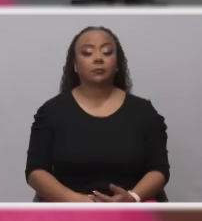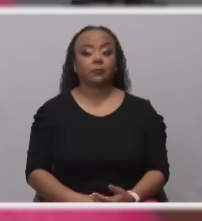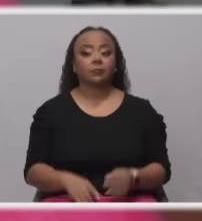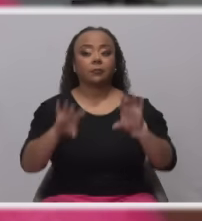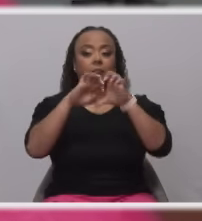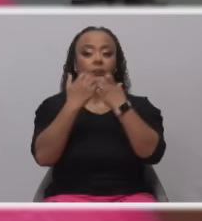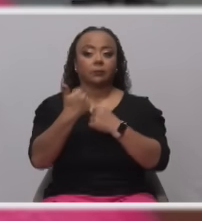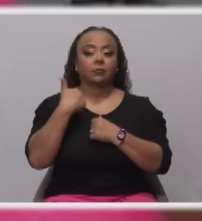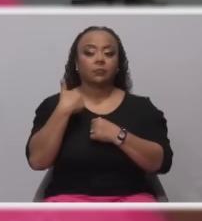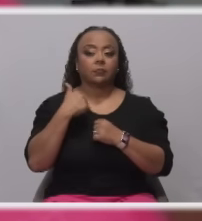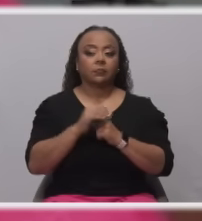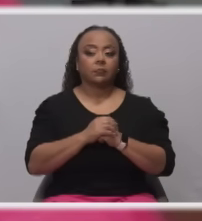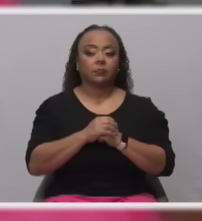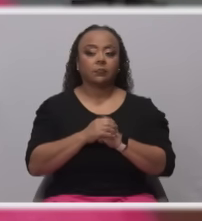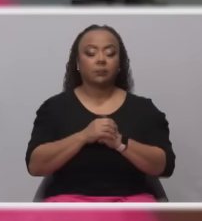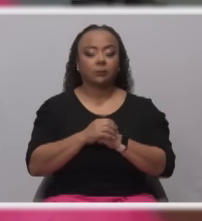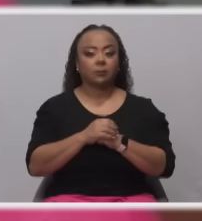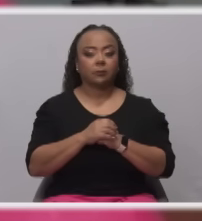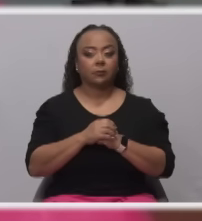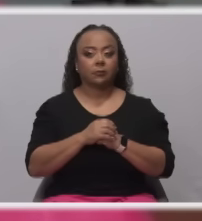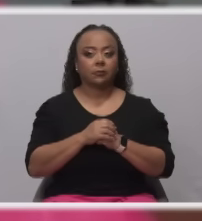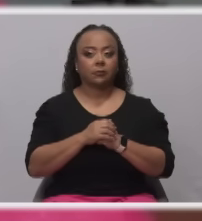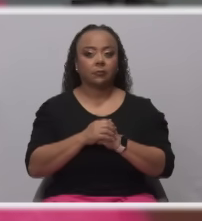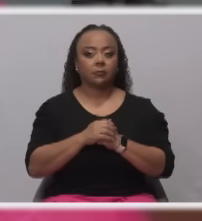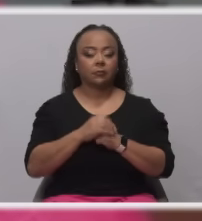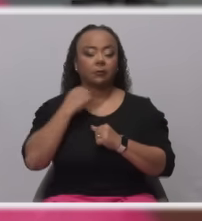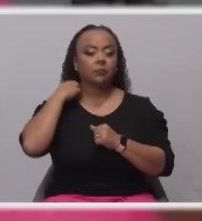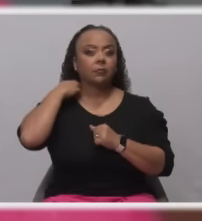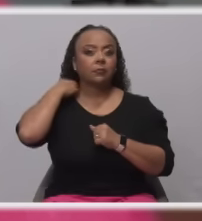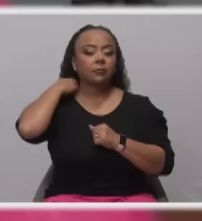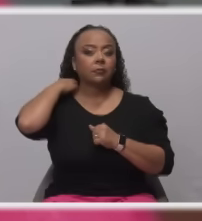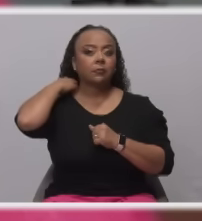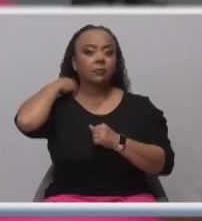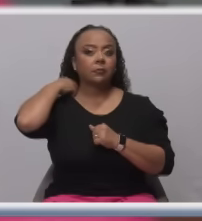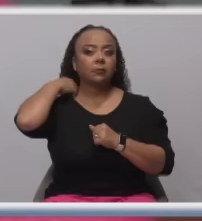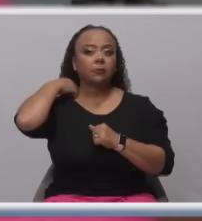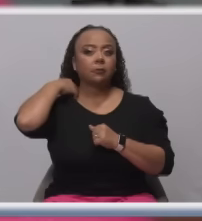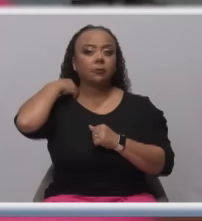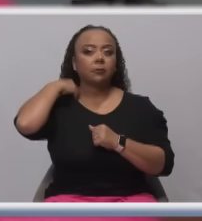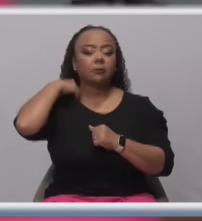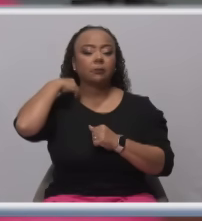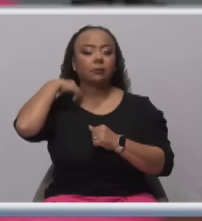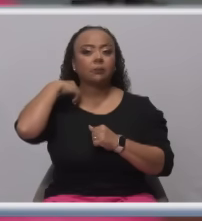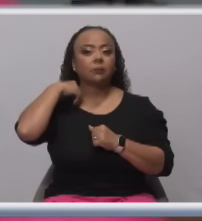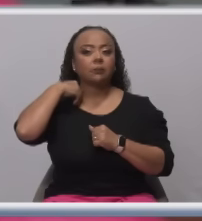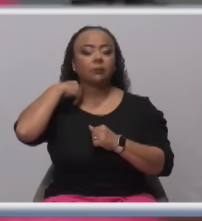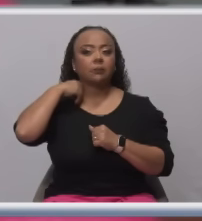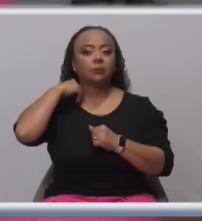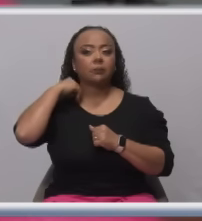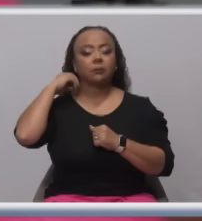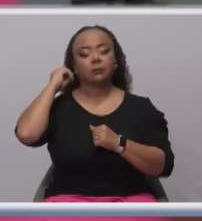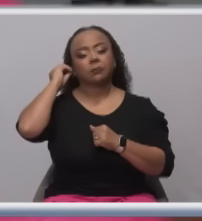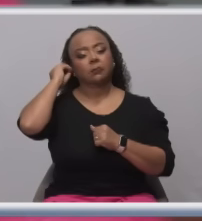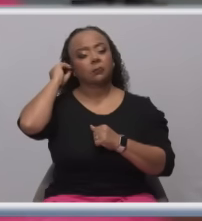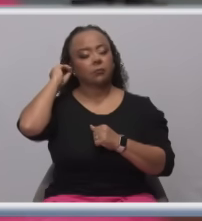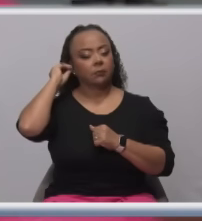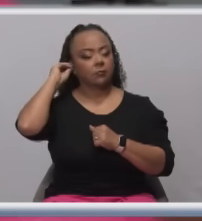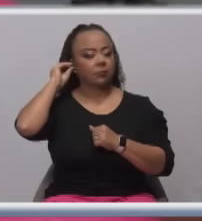eh que todos conocemos verdad problemas de de pagos